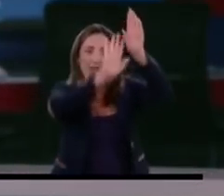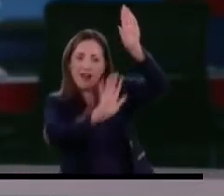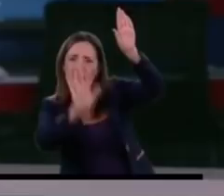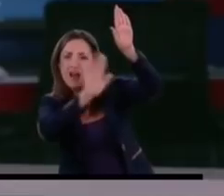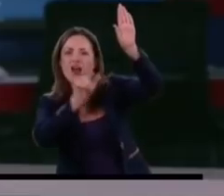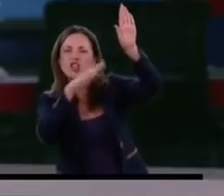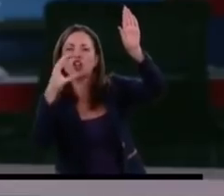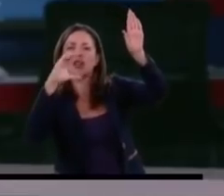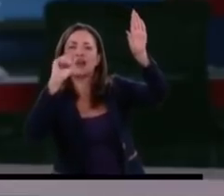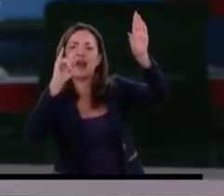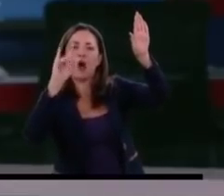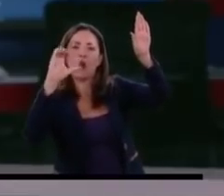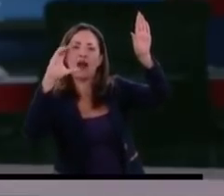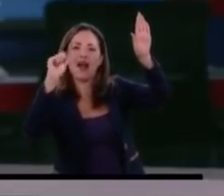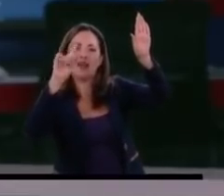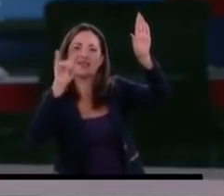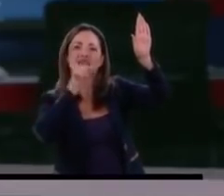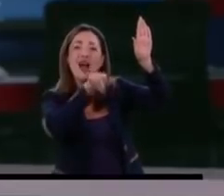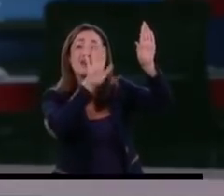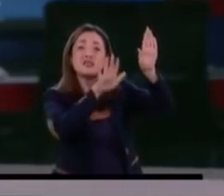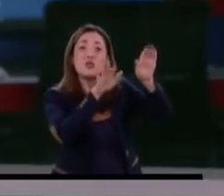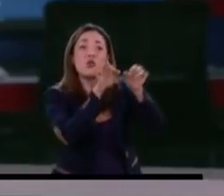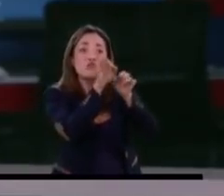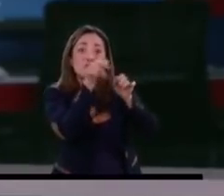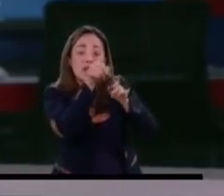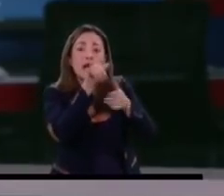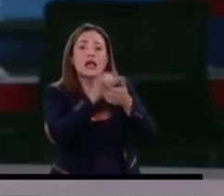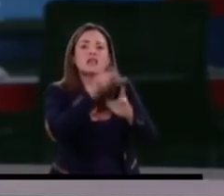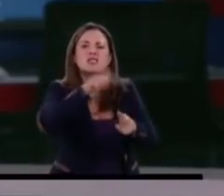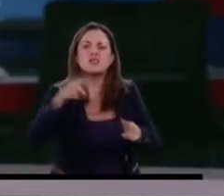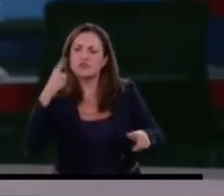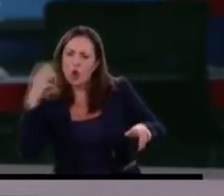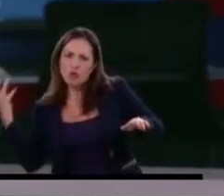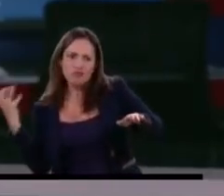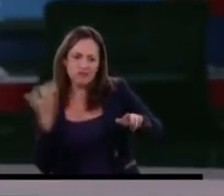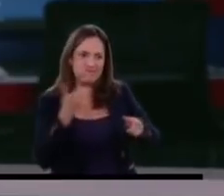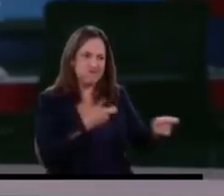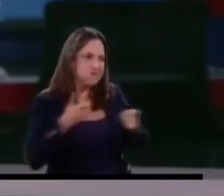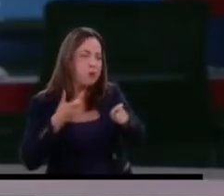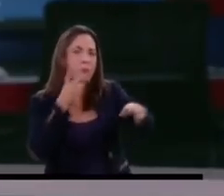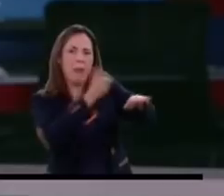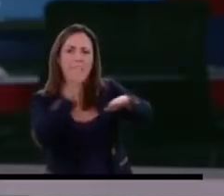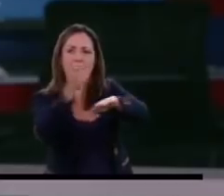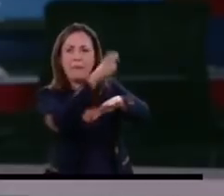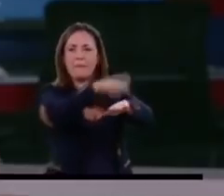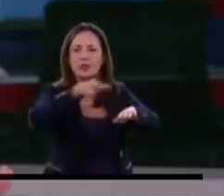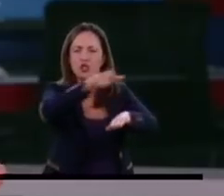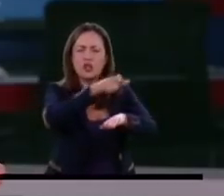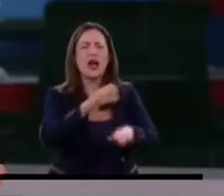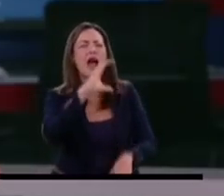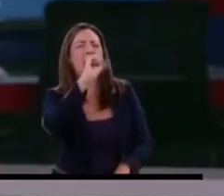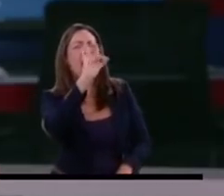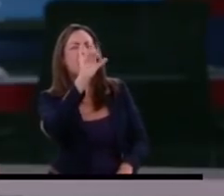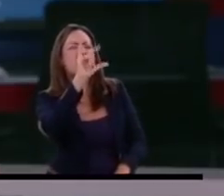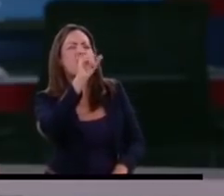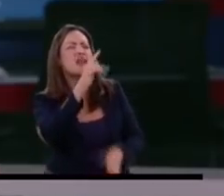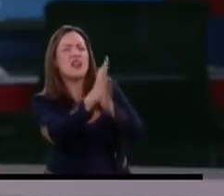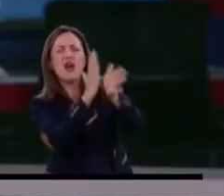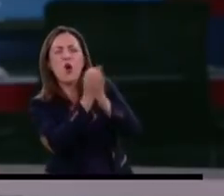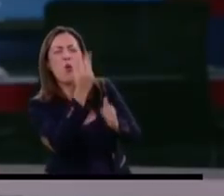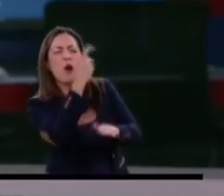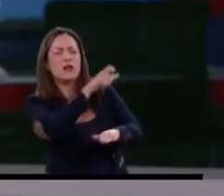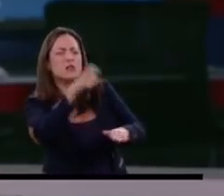municipio de Caucasia, donde hombres armados llegaron y dispararon contra un grupo de personas. Catalina Botero, ¿cuántas personas dejó este